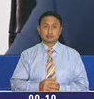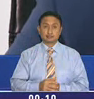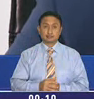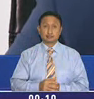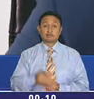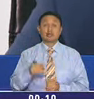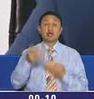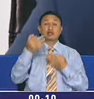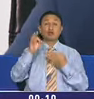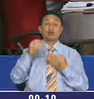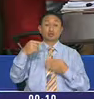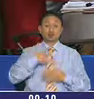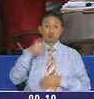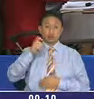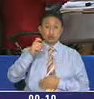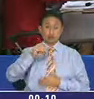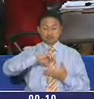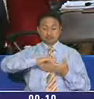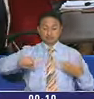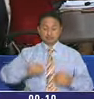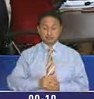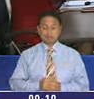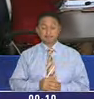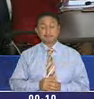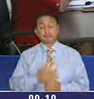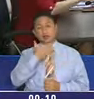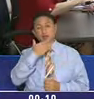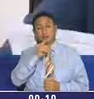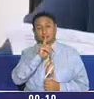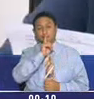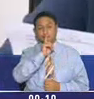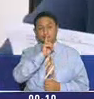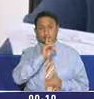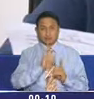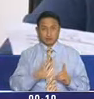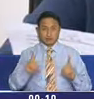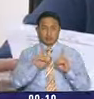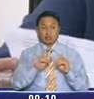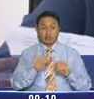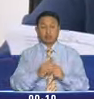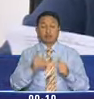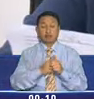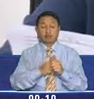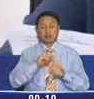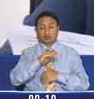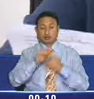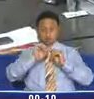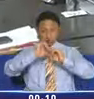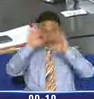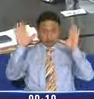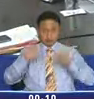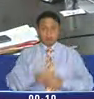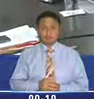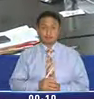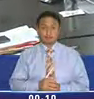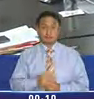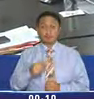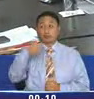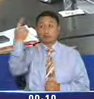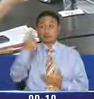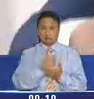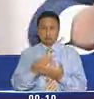los presupuestos necesarios. Vera prefiere ser cauto en cuanto a cifras, hasta no tener las cuentas claras, lo que podría ser la